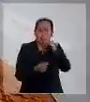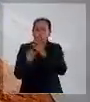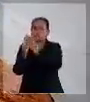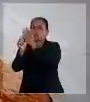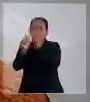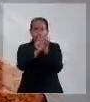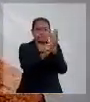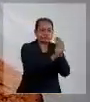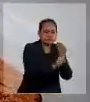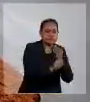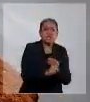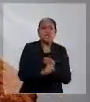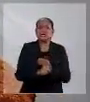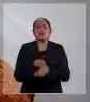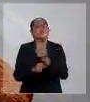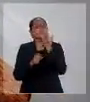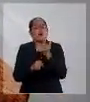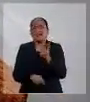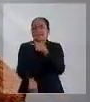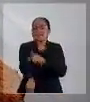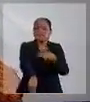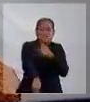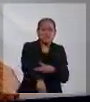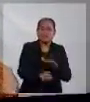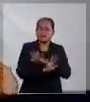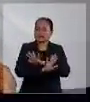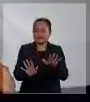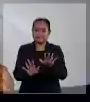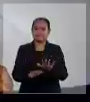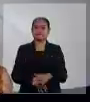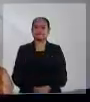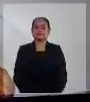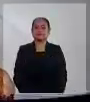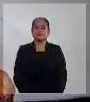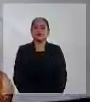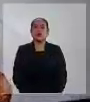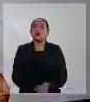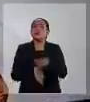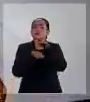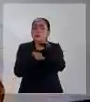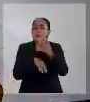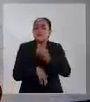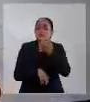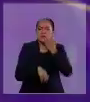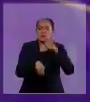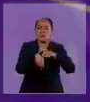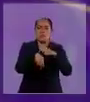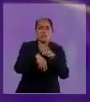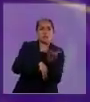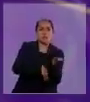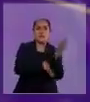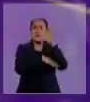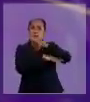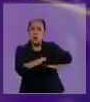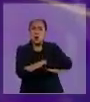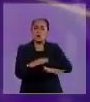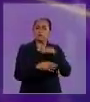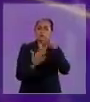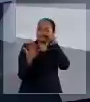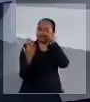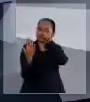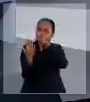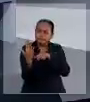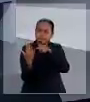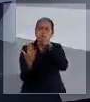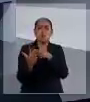de burocracia y de venir al centro. Qué bueno que habló de escuelas de tiempo completo, porque leí su propuesta y tenía varias preguntas sobre esto. Incluyen comida, dice,